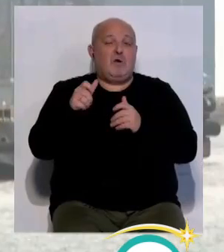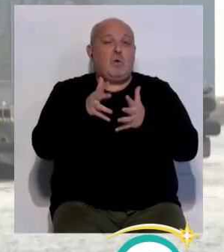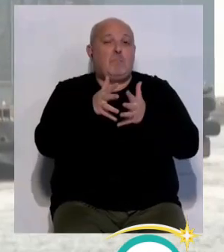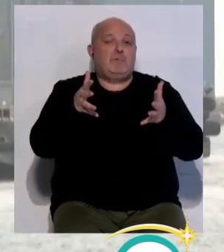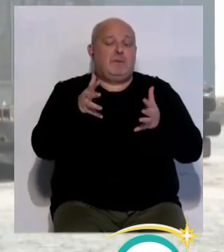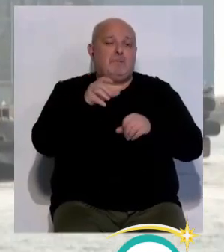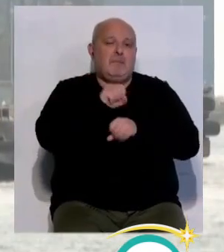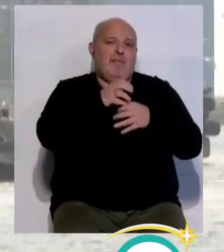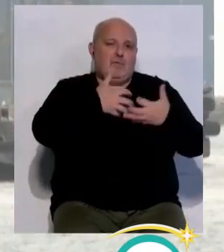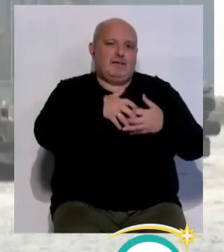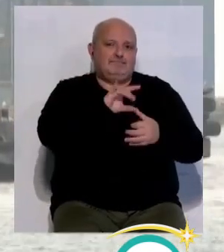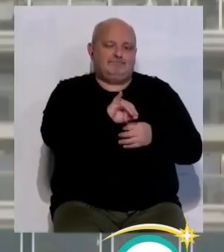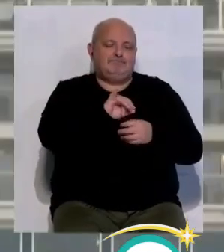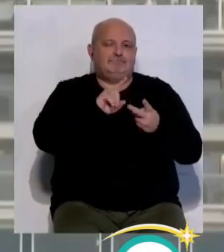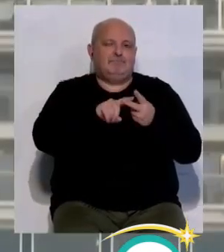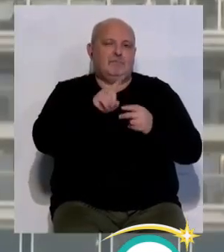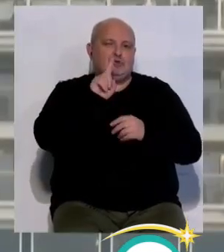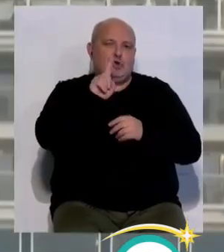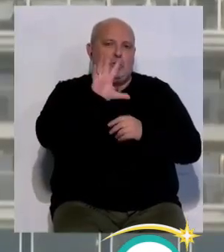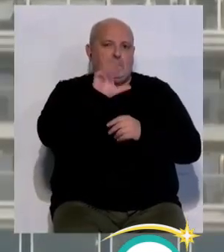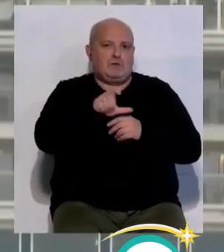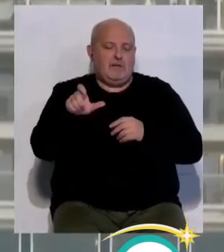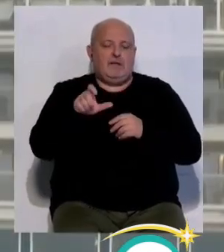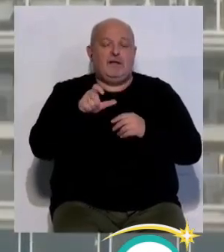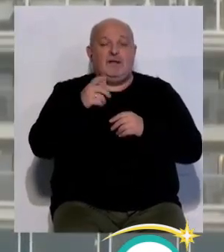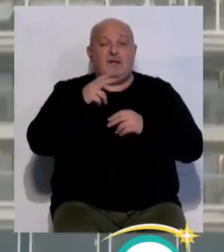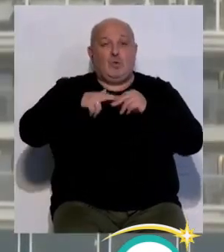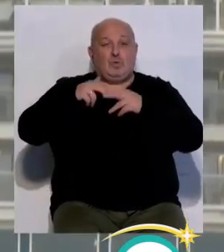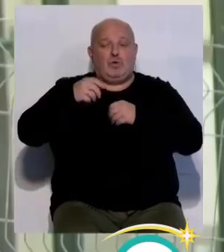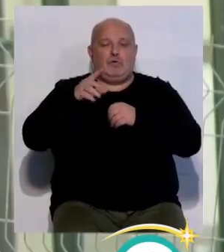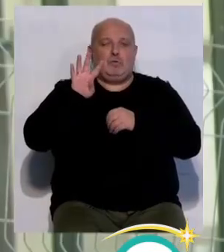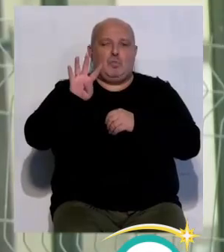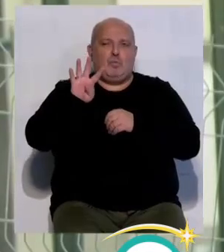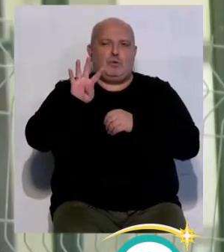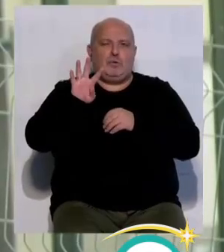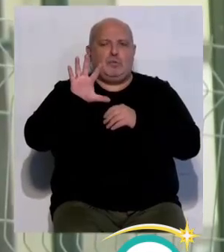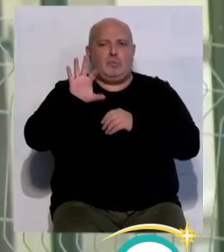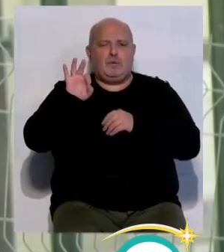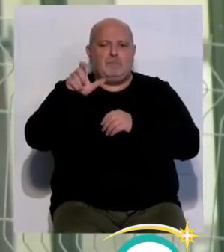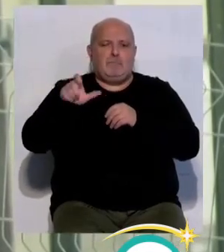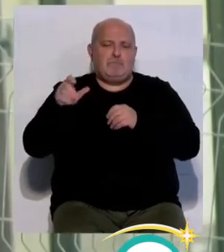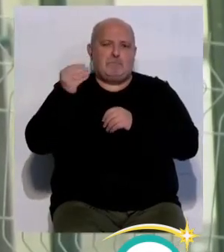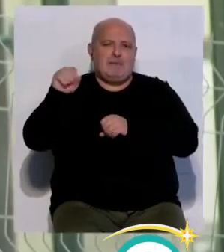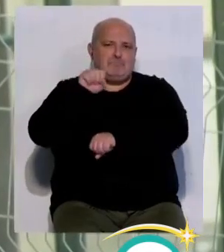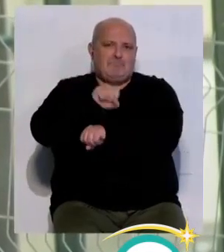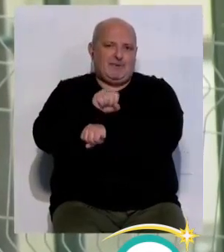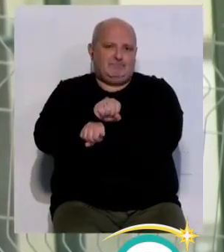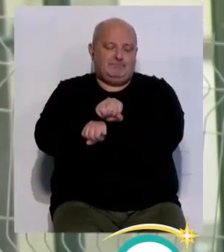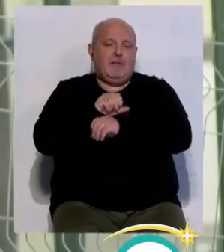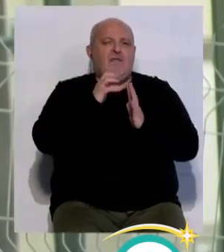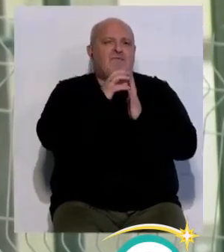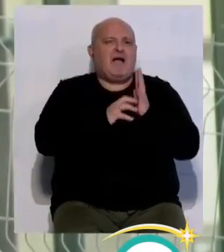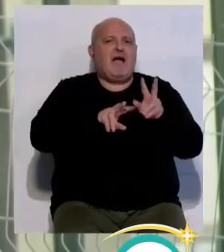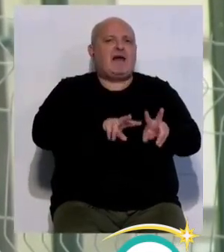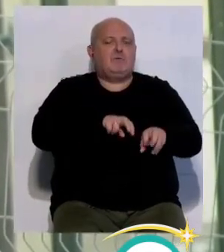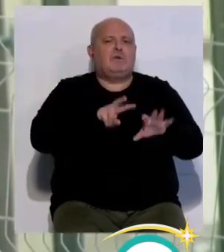aumenta levemente en industria, en Cádiz, con solo 5 personas, y en construcción, con 450 parados más. Y baja en